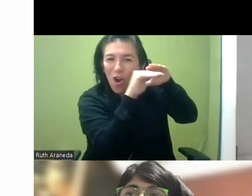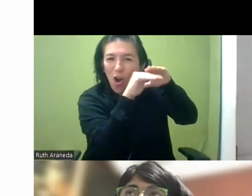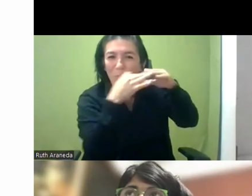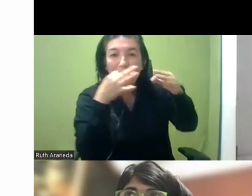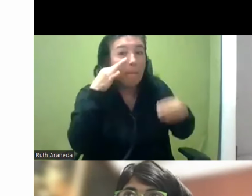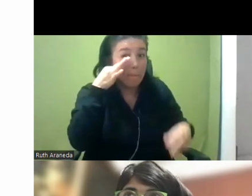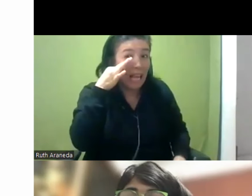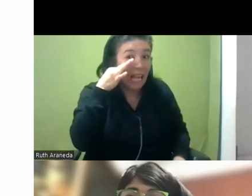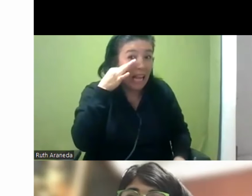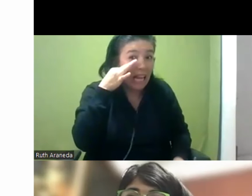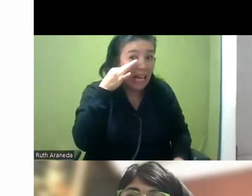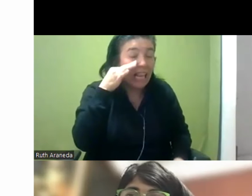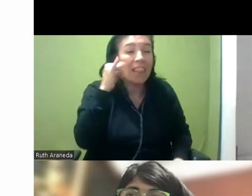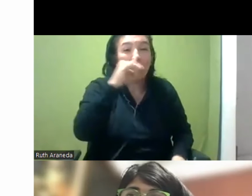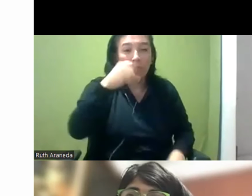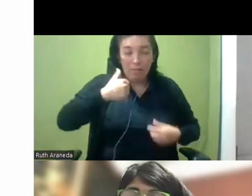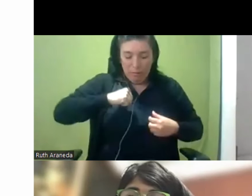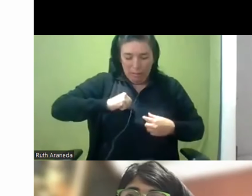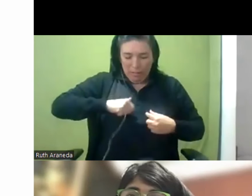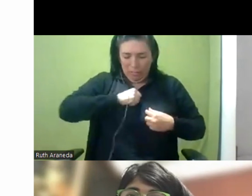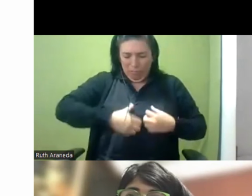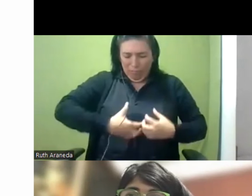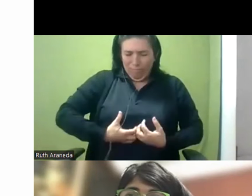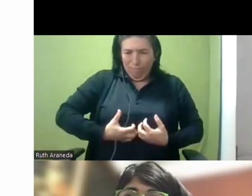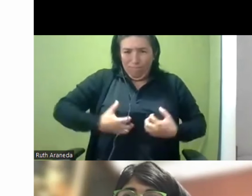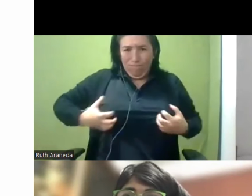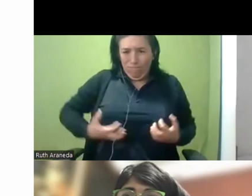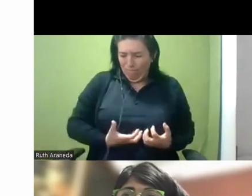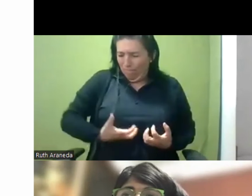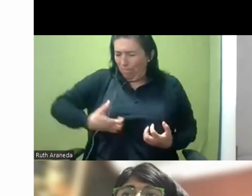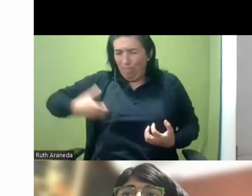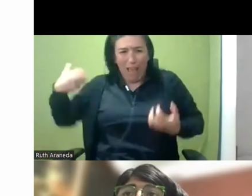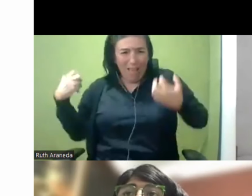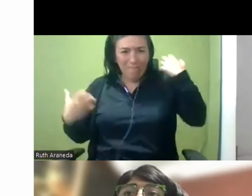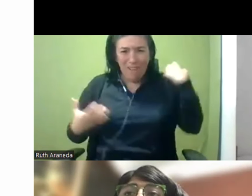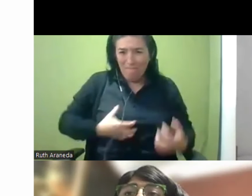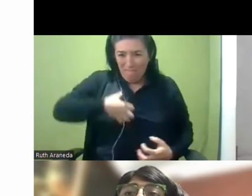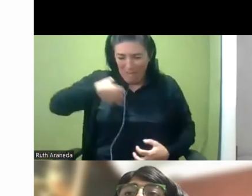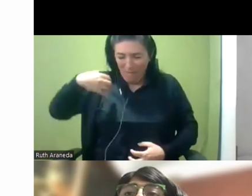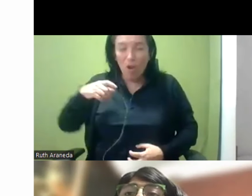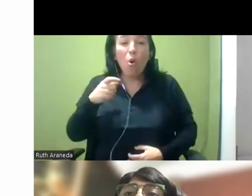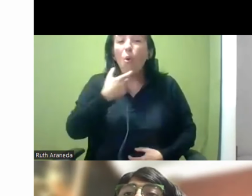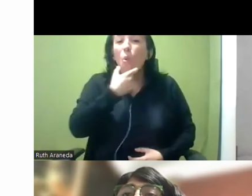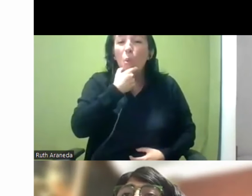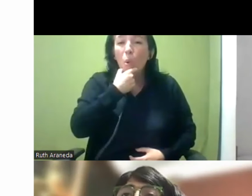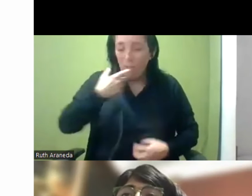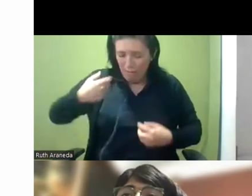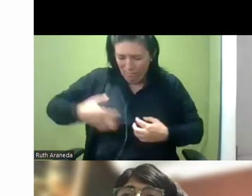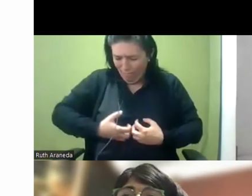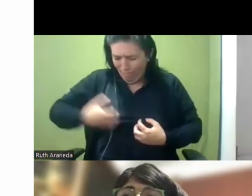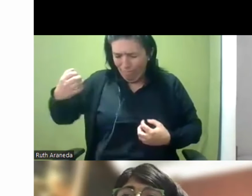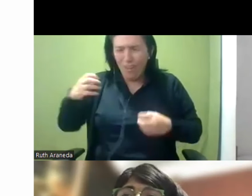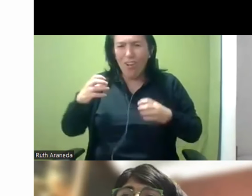Luego esviscerar, o sea, sacar toda descarnar los huesos y esviscerar.